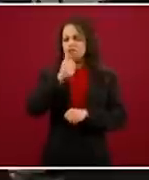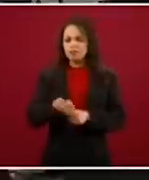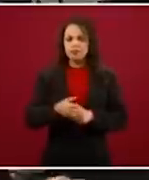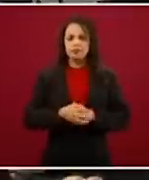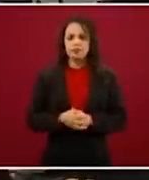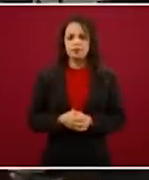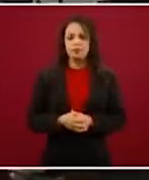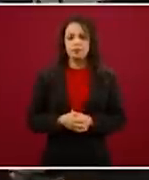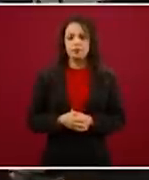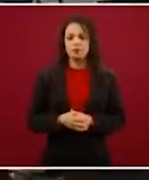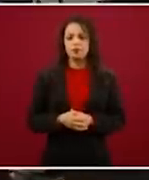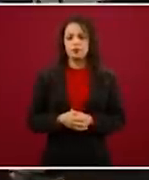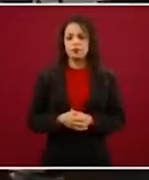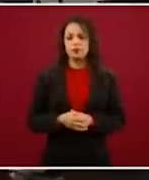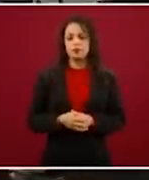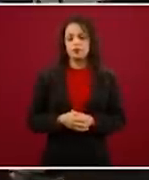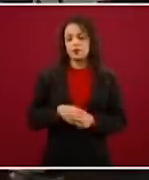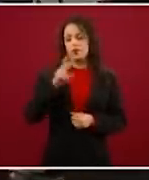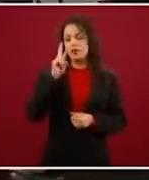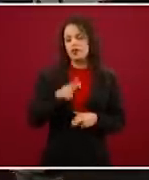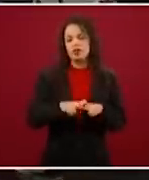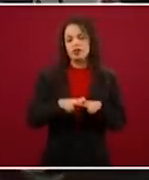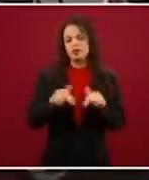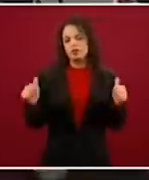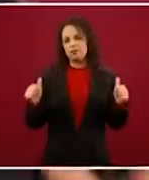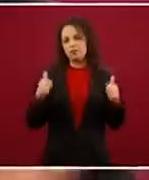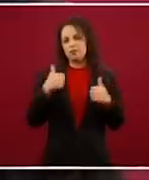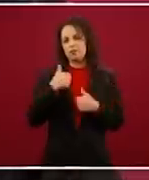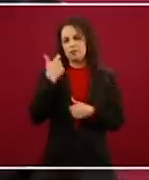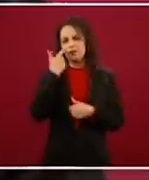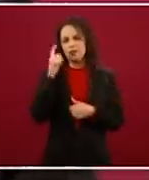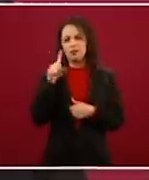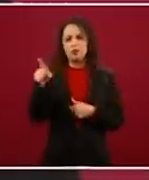es que nos confundan